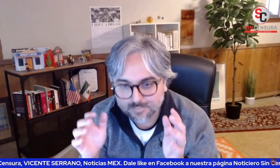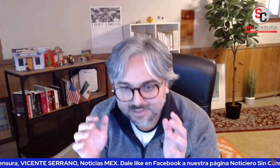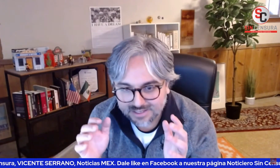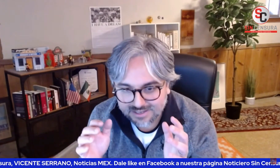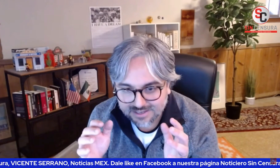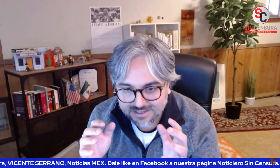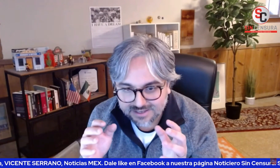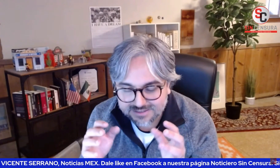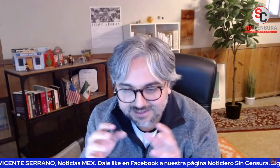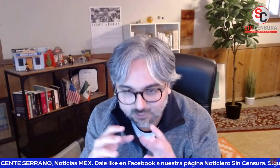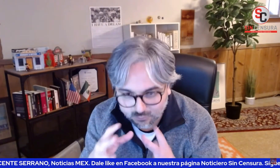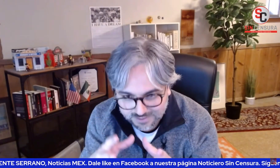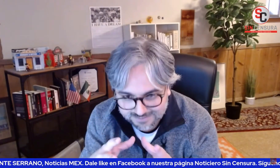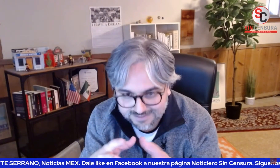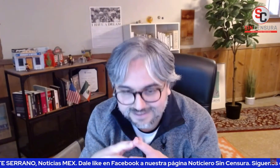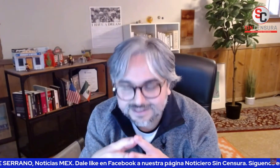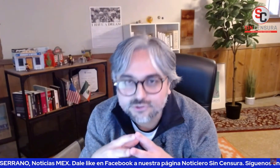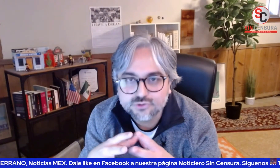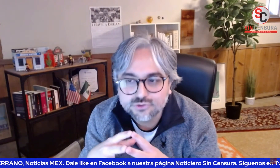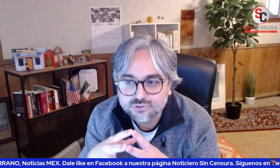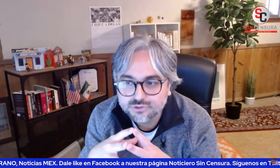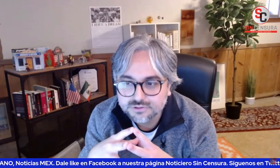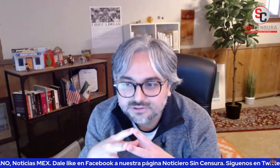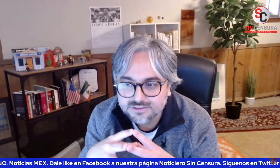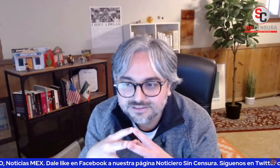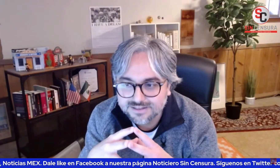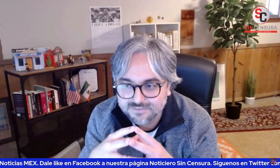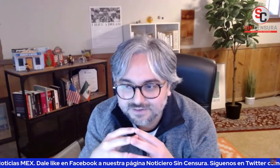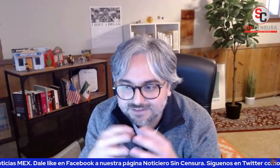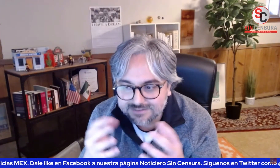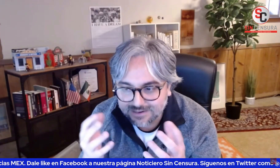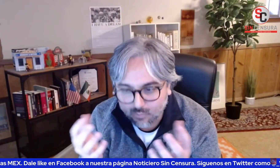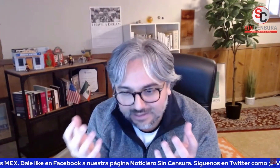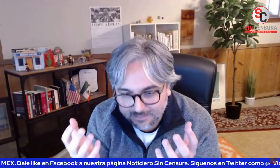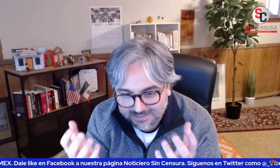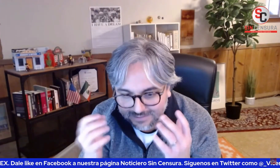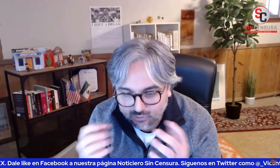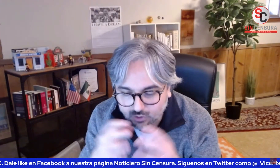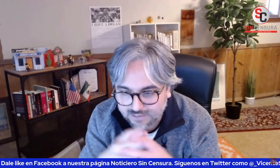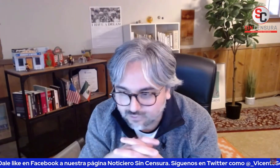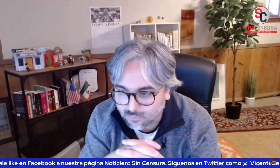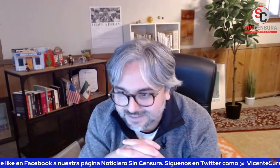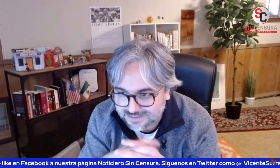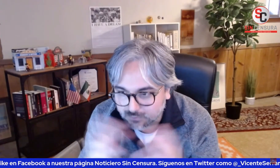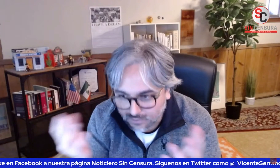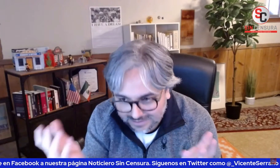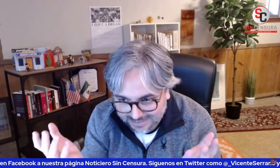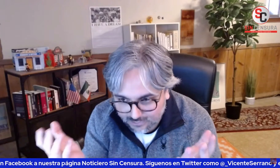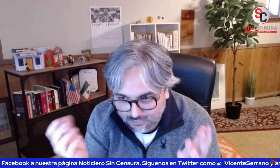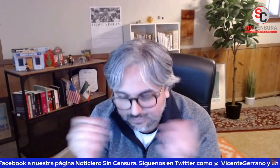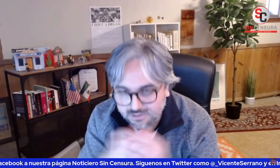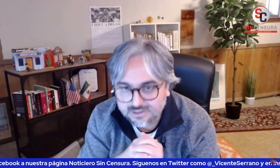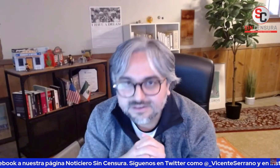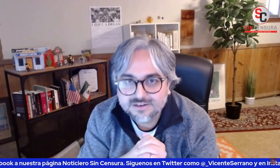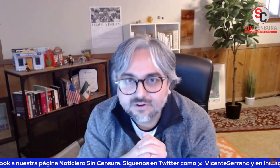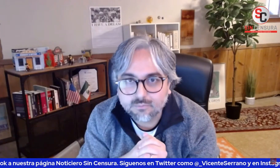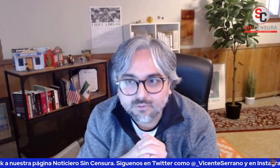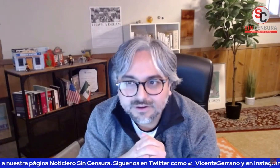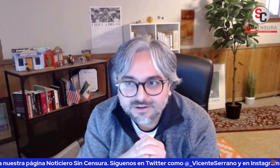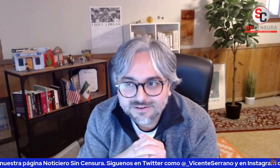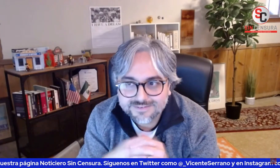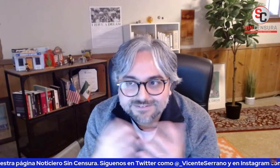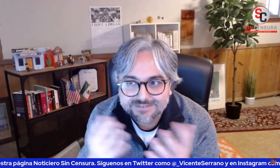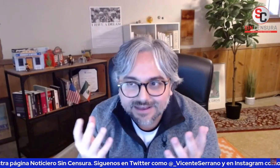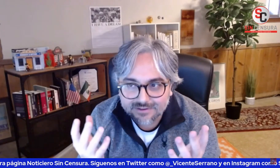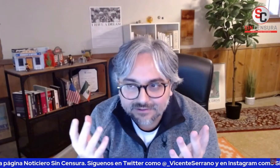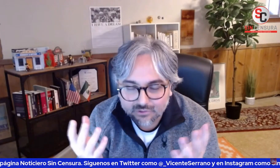entre los fines del derecho, la diferencia en el cual debería ser en todo caso el objetivo del derecho, como